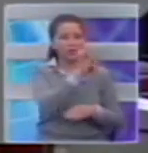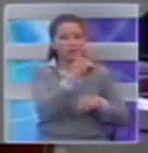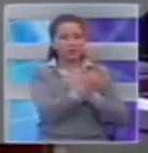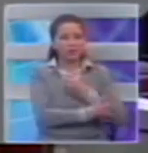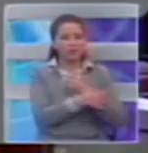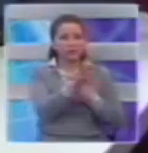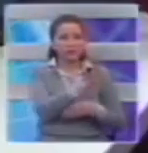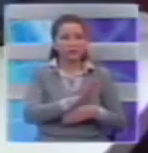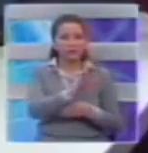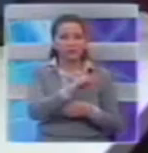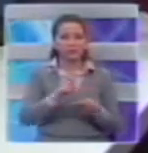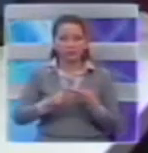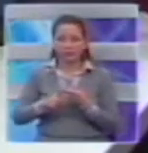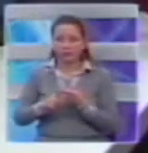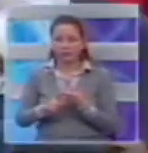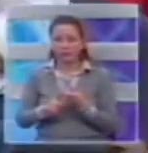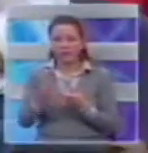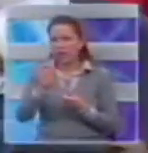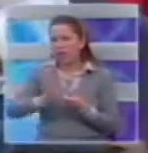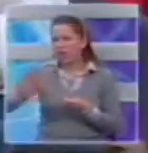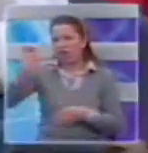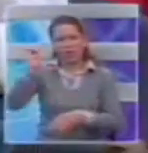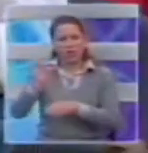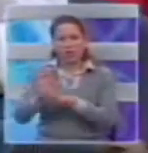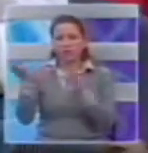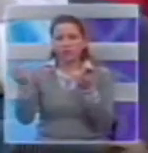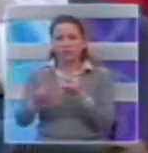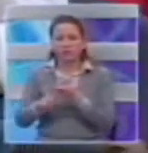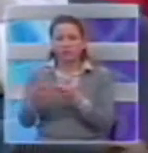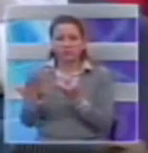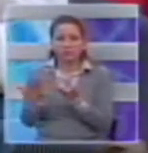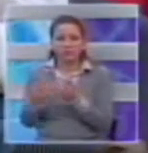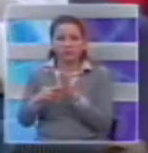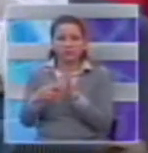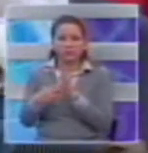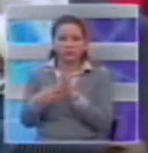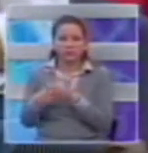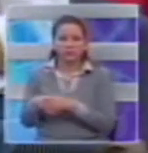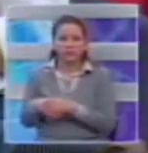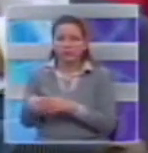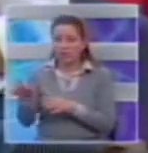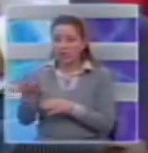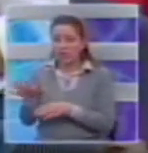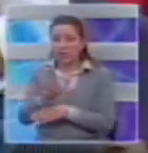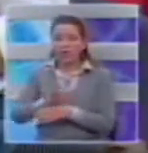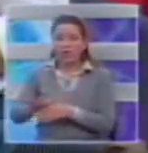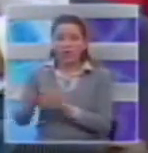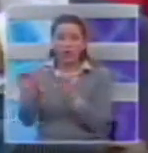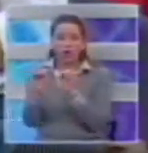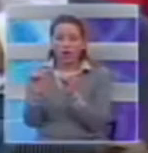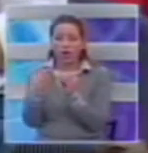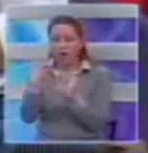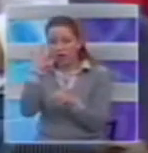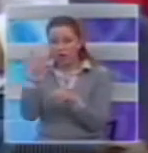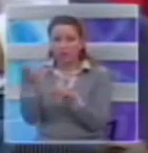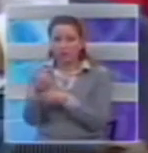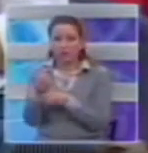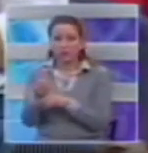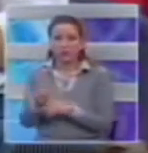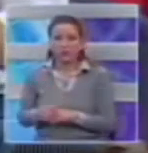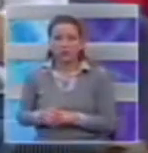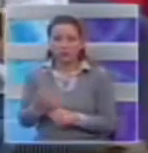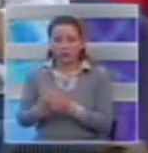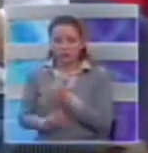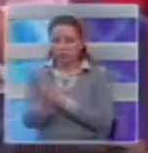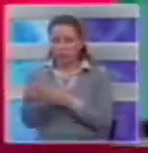ofrecen cobertura? Nosotros tenemos cobertura a nivel nacional. Básicamente, la cobertura o el alcance